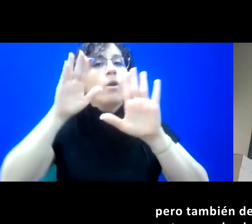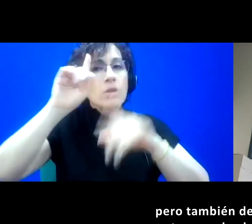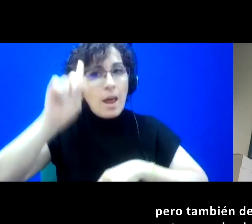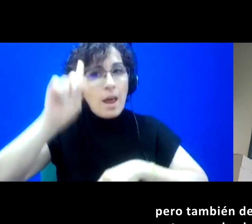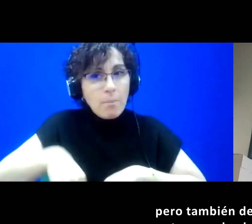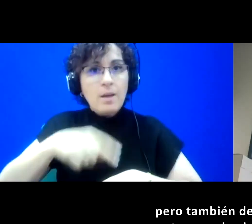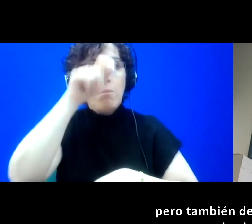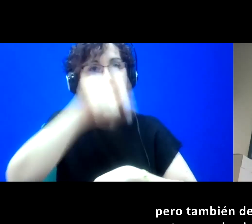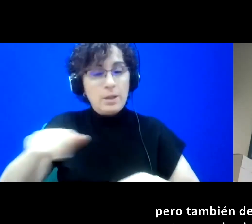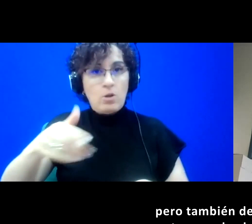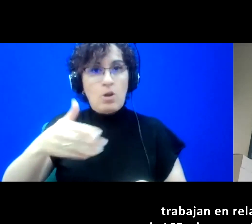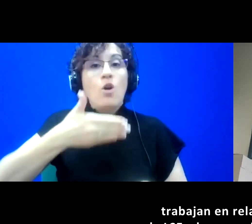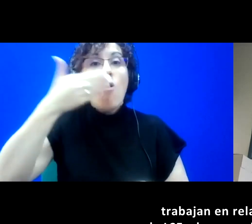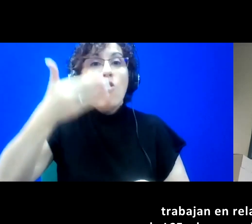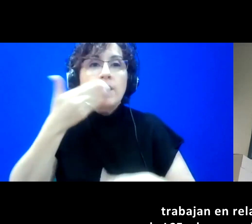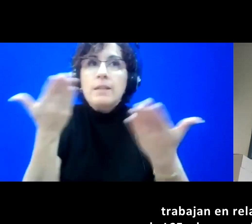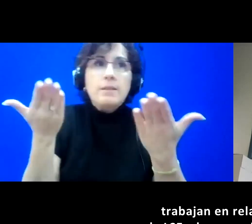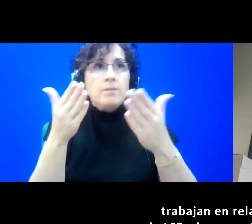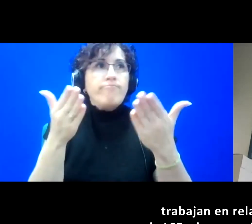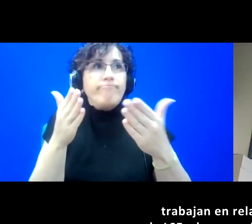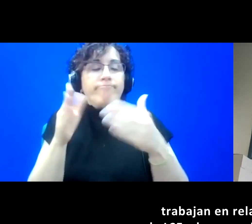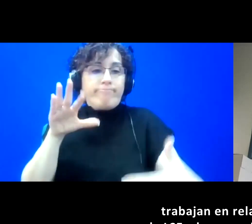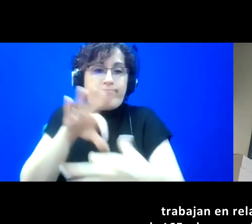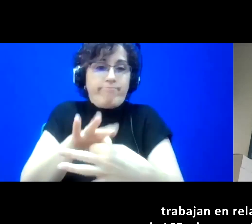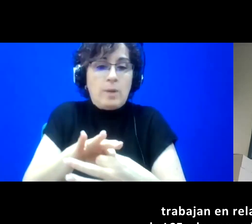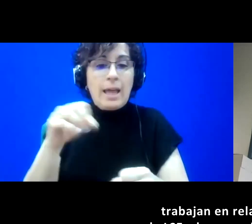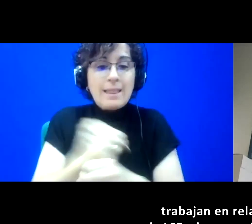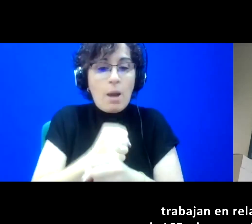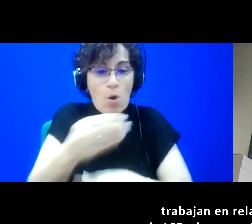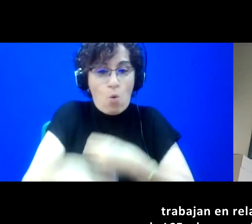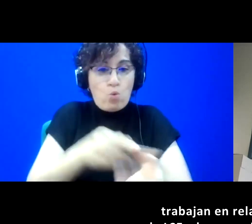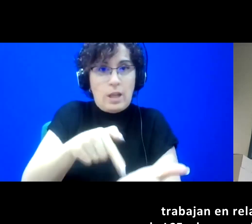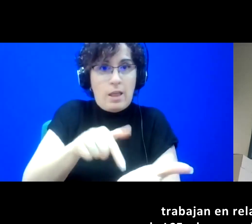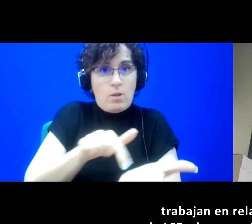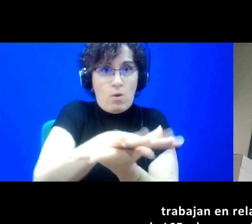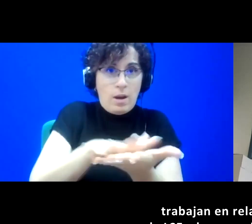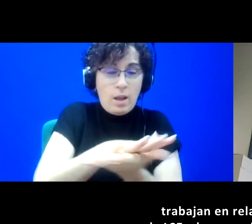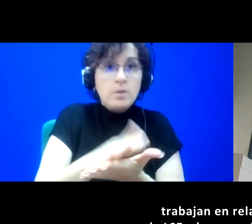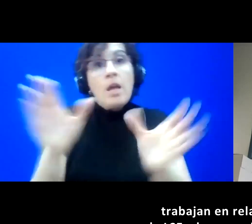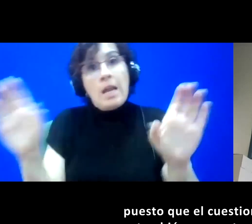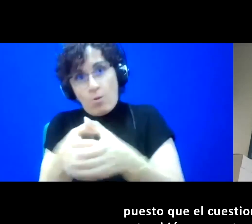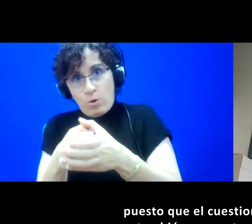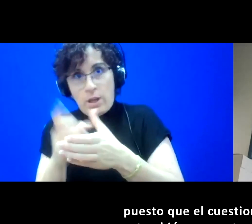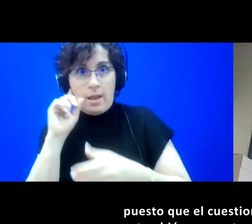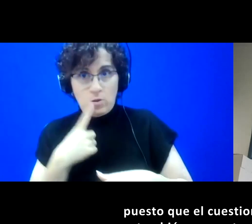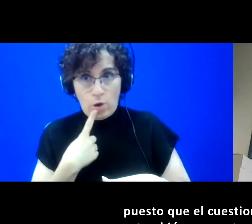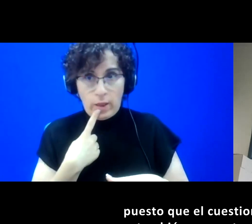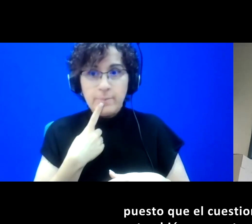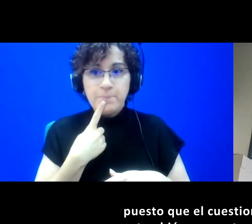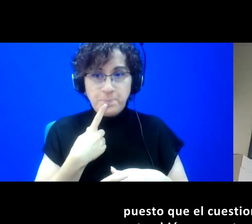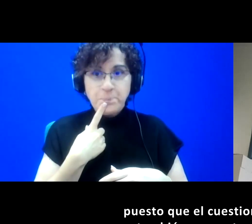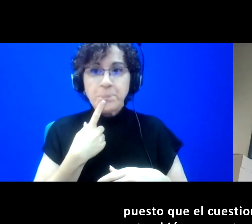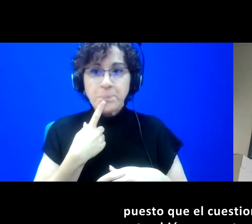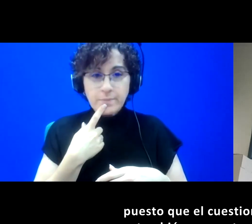de alguna manera trabajan en relación con la LSE y la comunidad sorda, puesto que